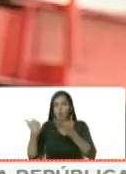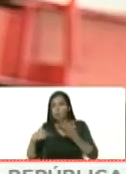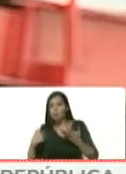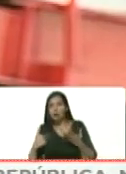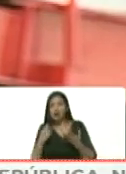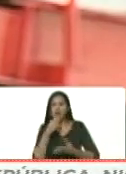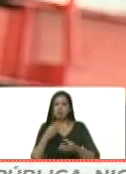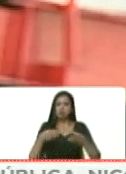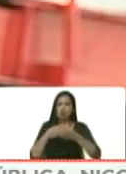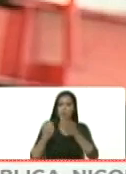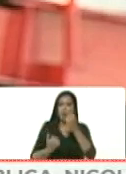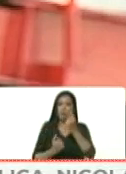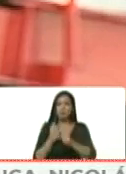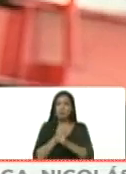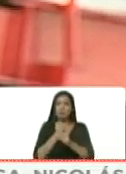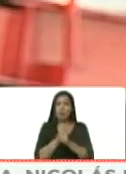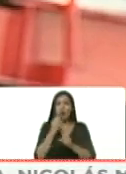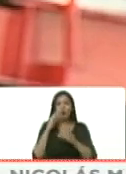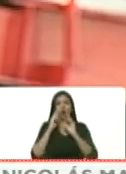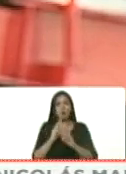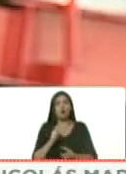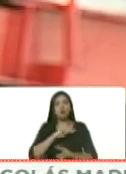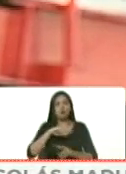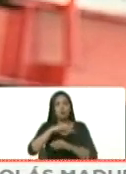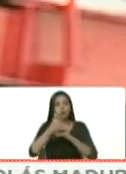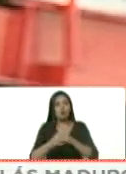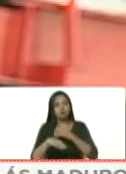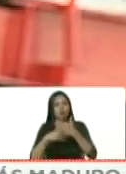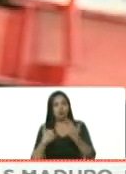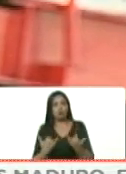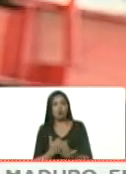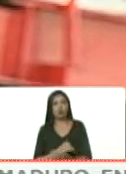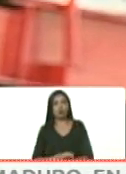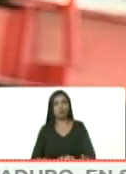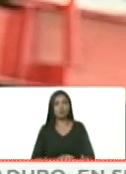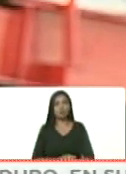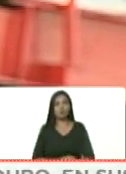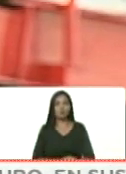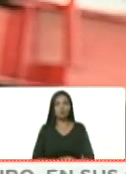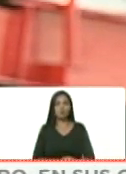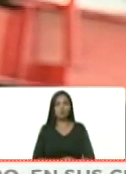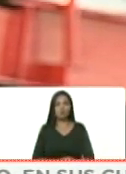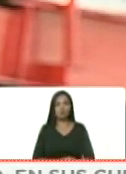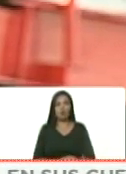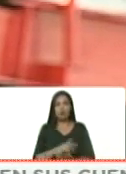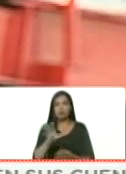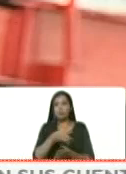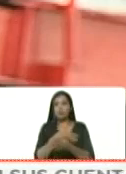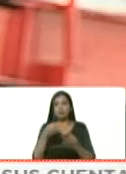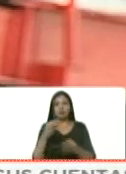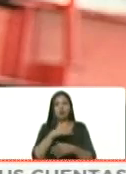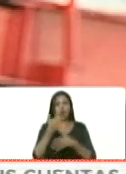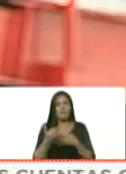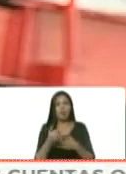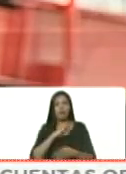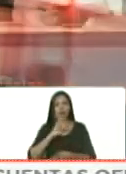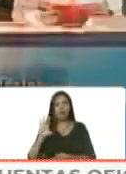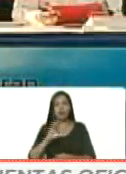esas mesas nos dan resultados para la planificación, para perfeccionar el plan de la